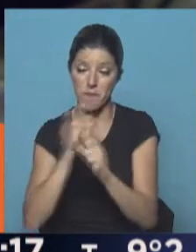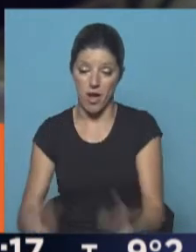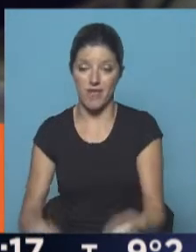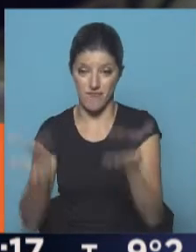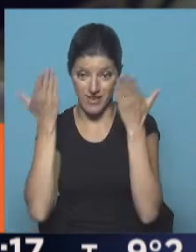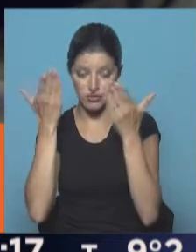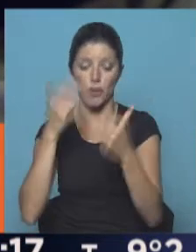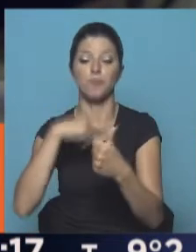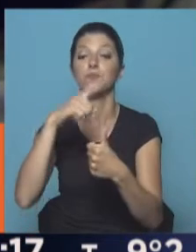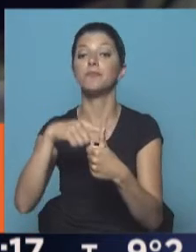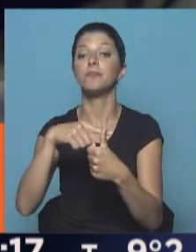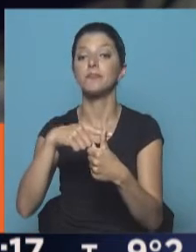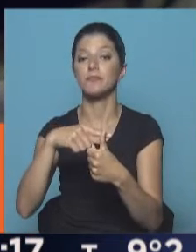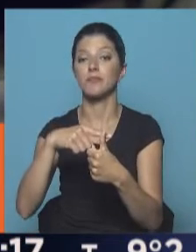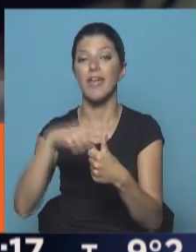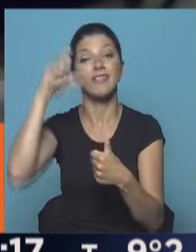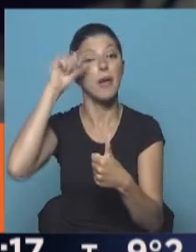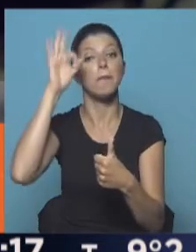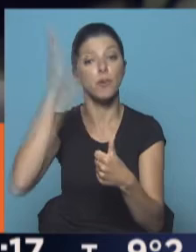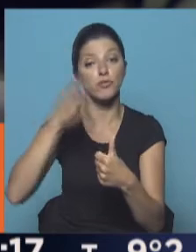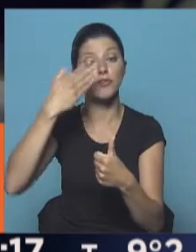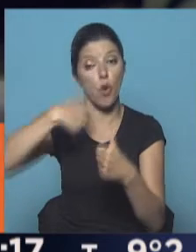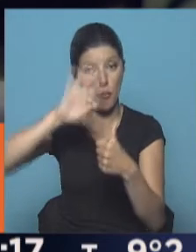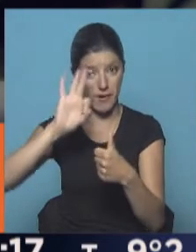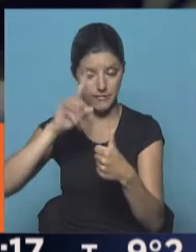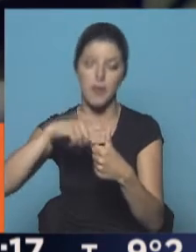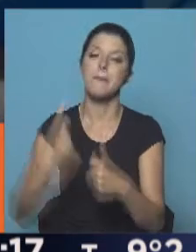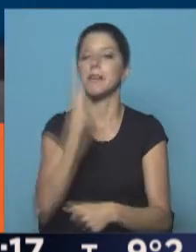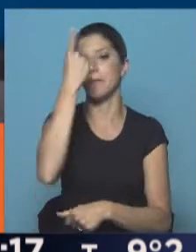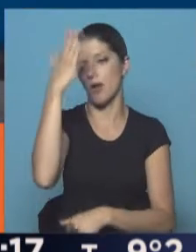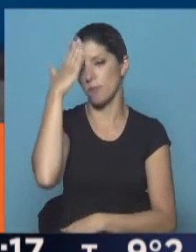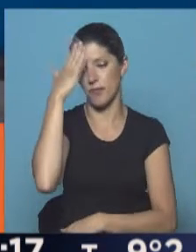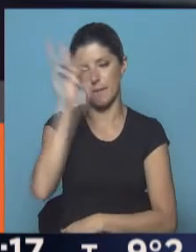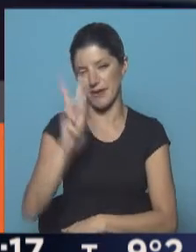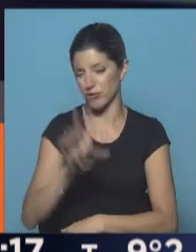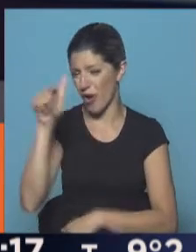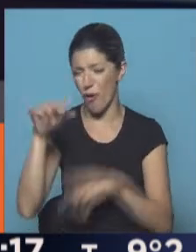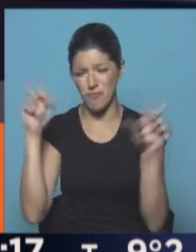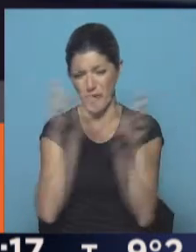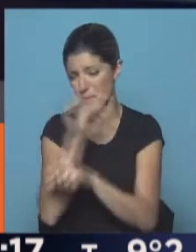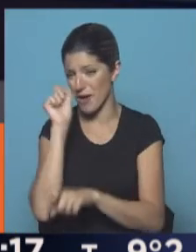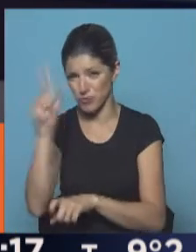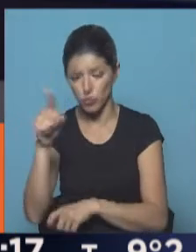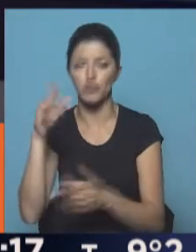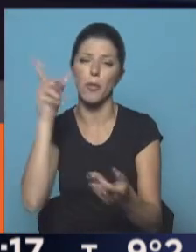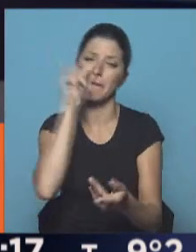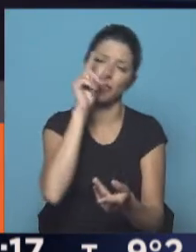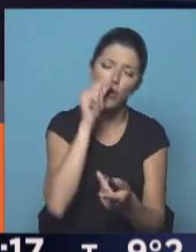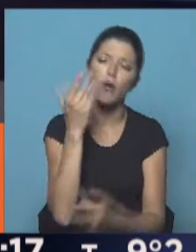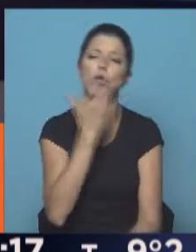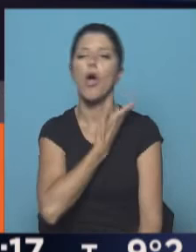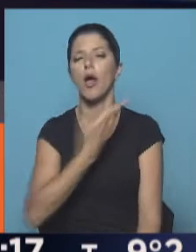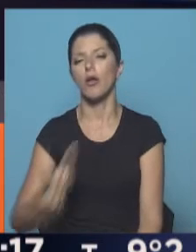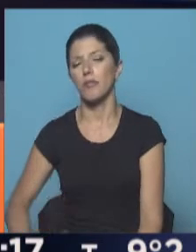países, una inflación superior al 10%. Lidera Venezuela con el problema que hoy tiene Venezuela con el petróleo, un gobierno que